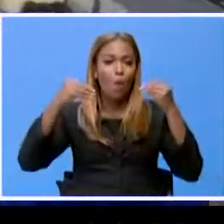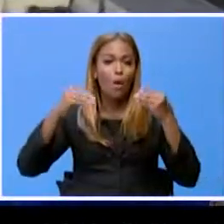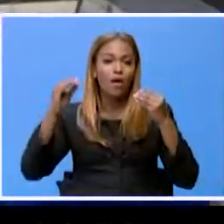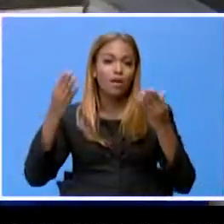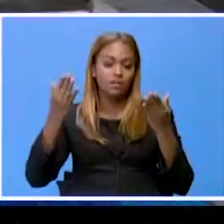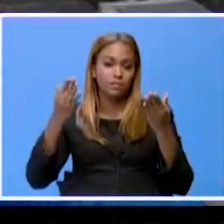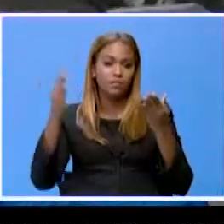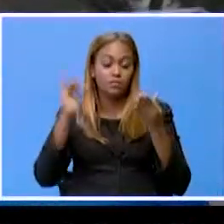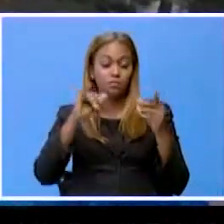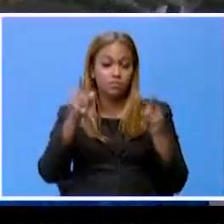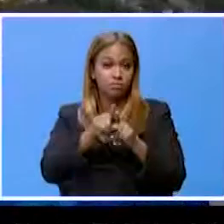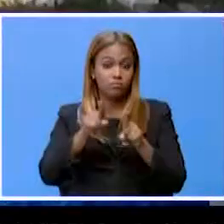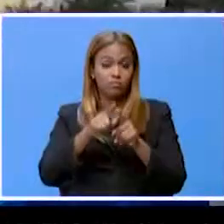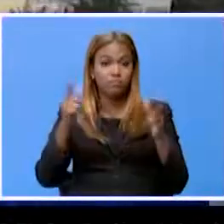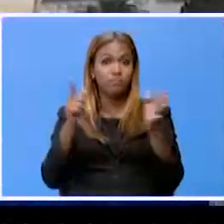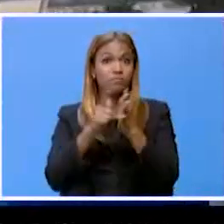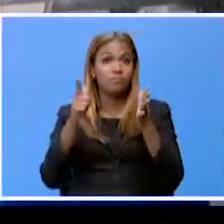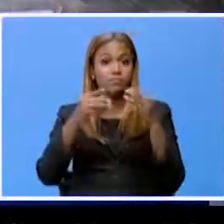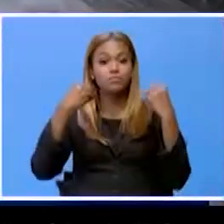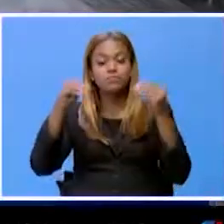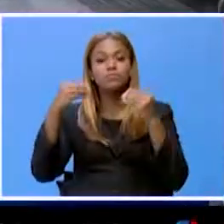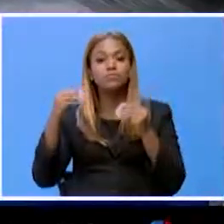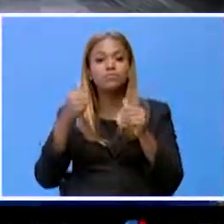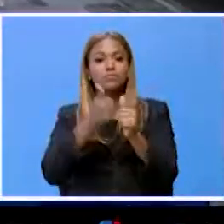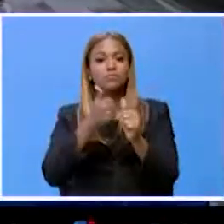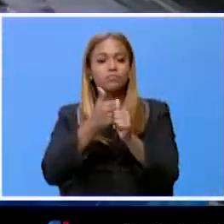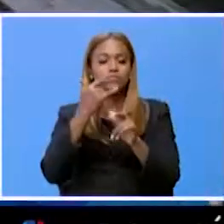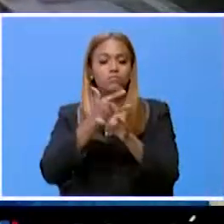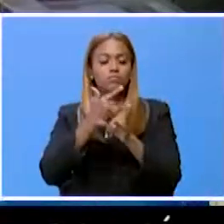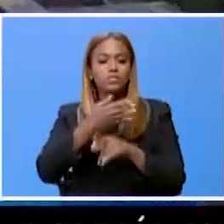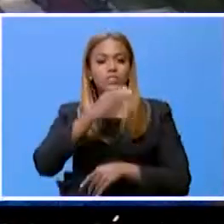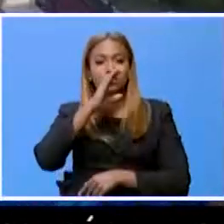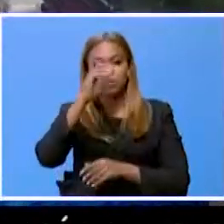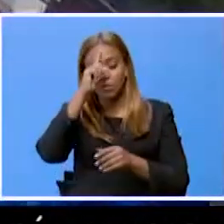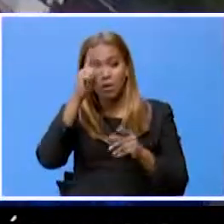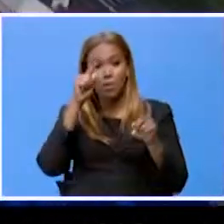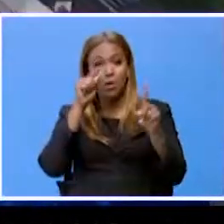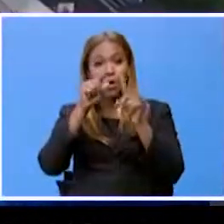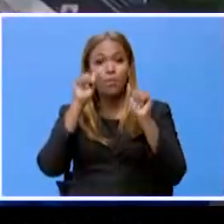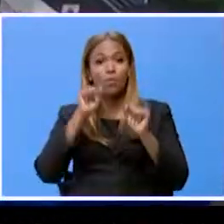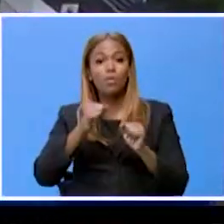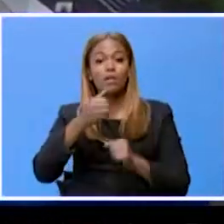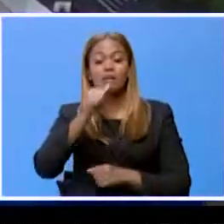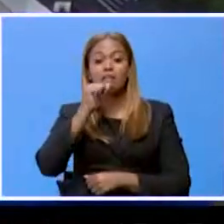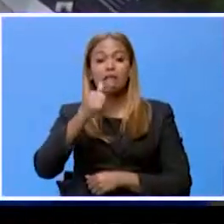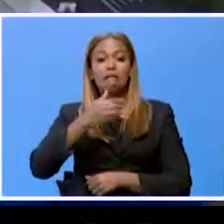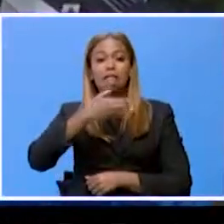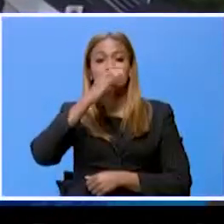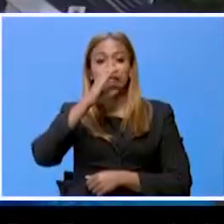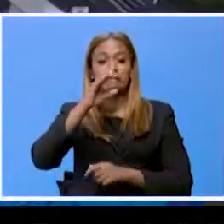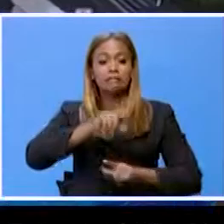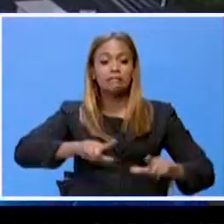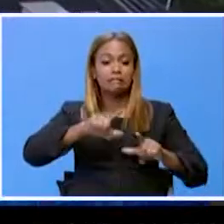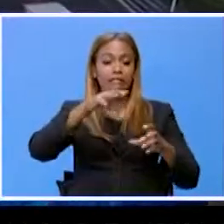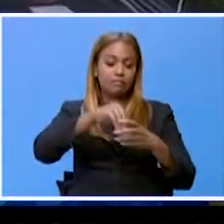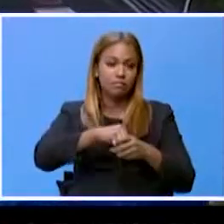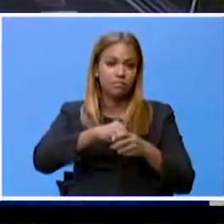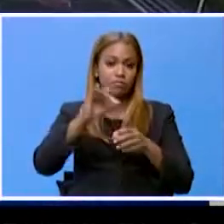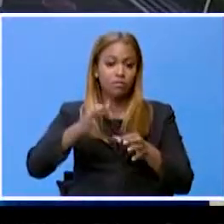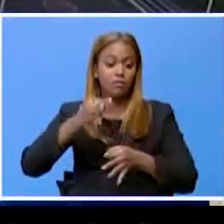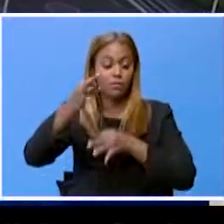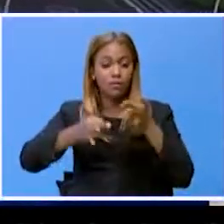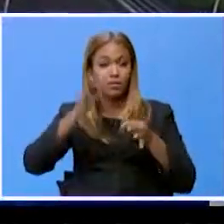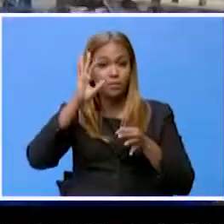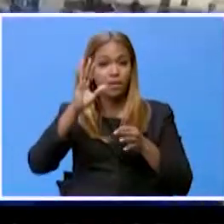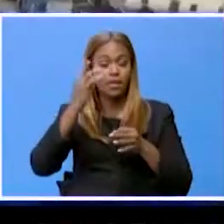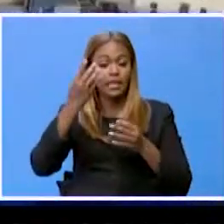y bares. De igual forma, se prohíbe la venta de tales productos con el propósito de ser consumidos en dichos espacios. Explicó que